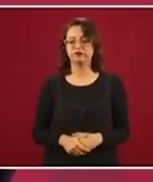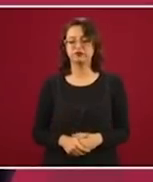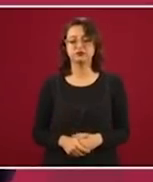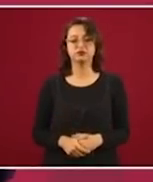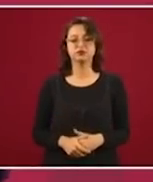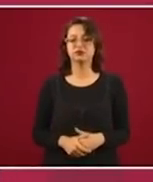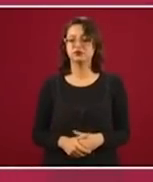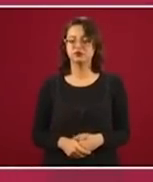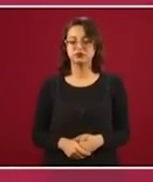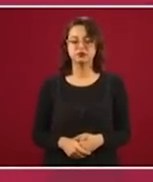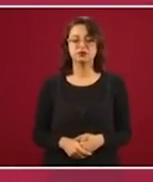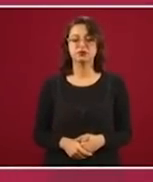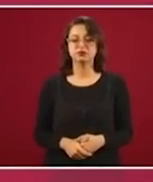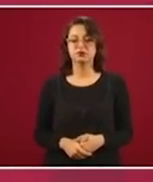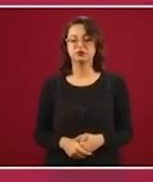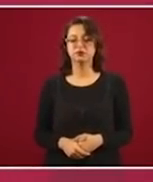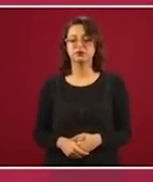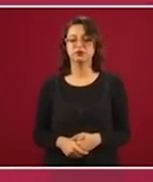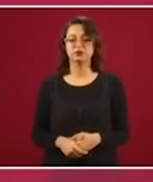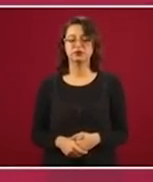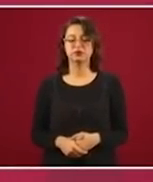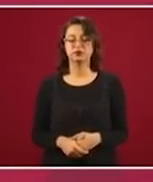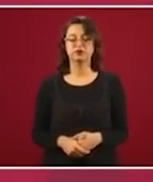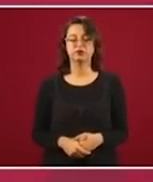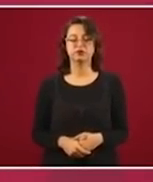van a seguir